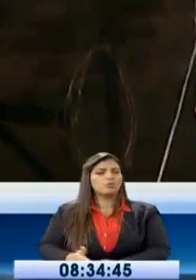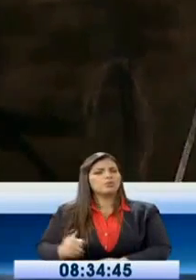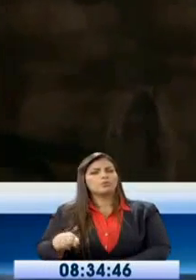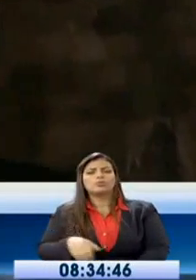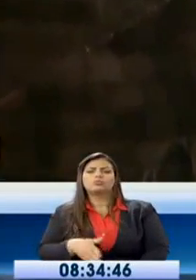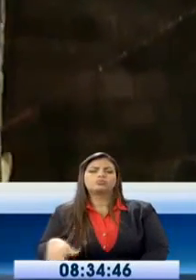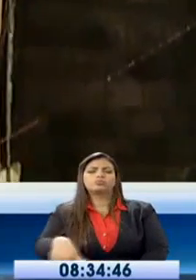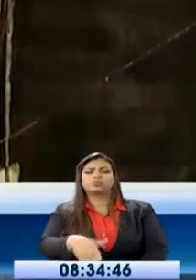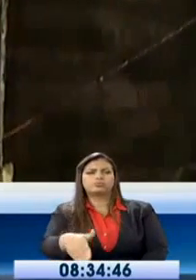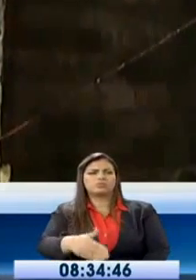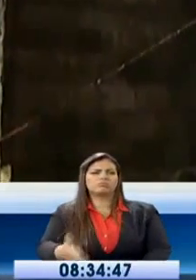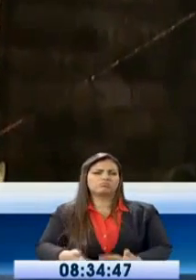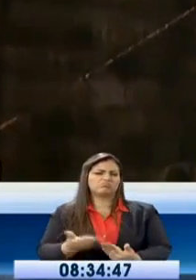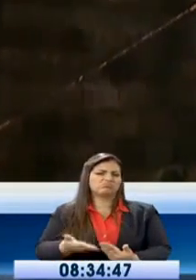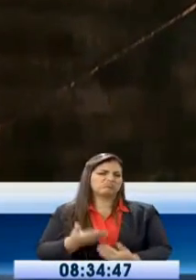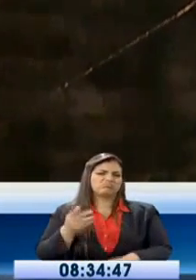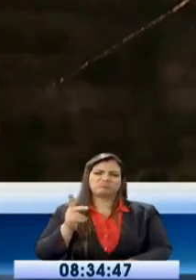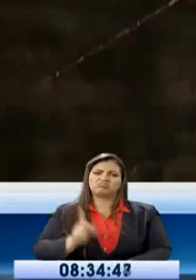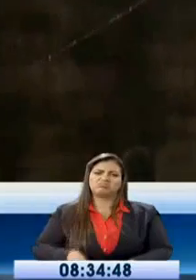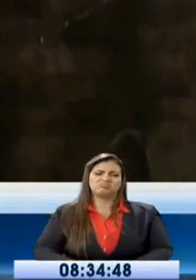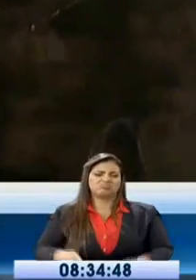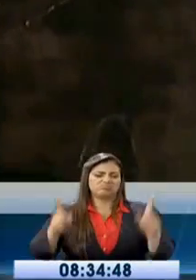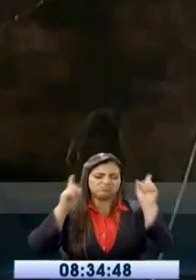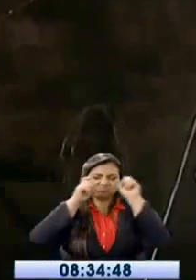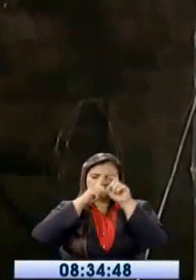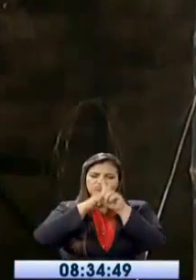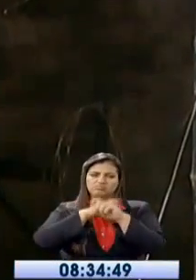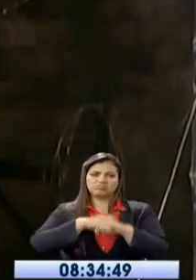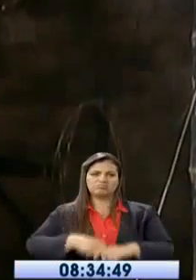para contrarrestar las llamas.